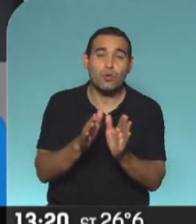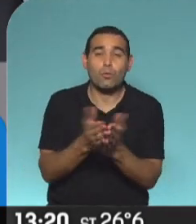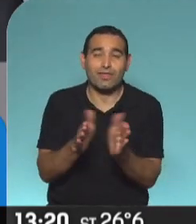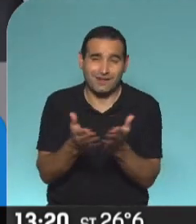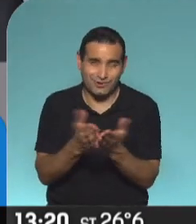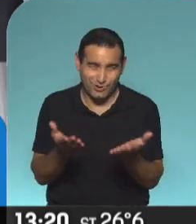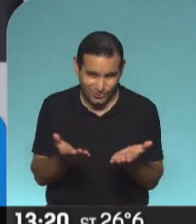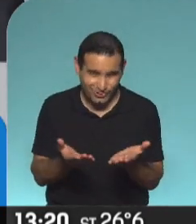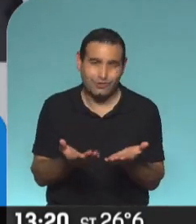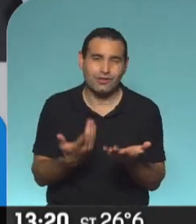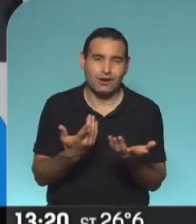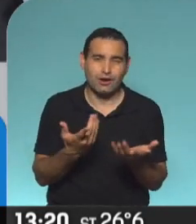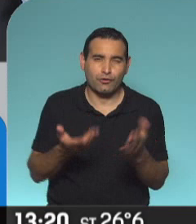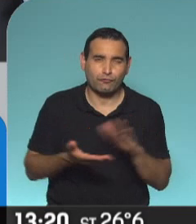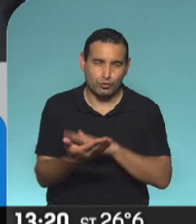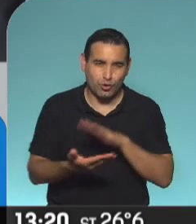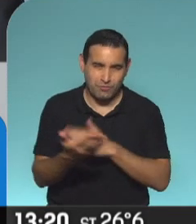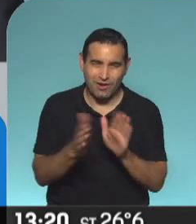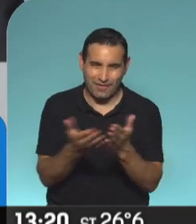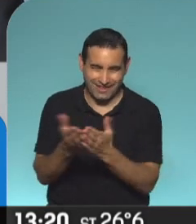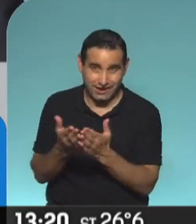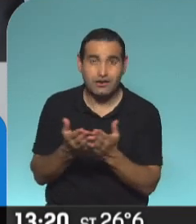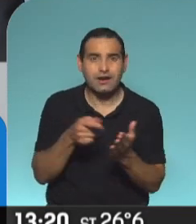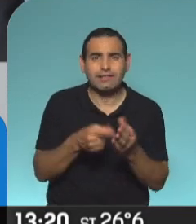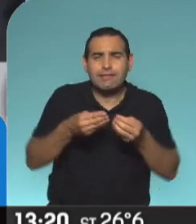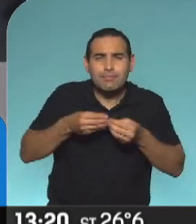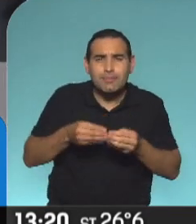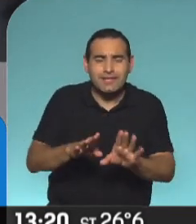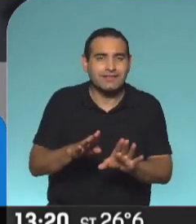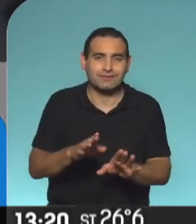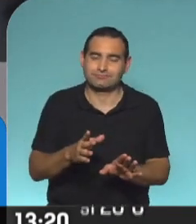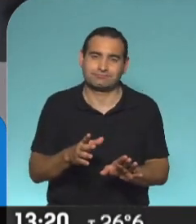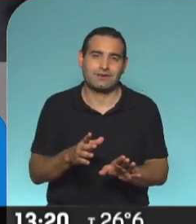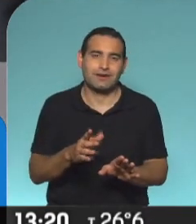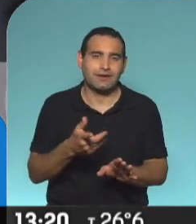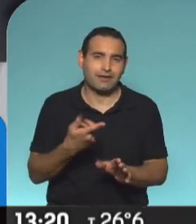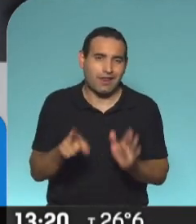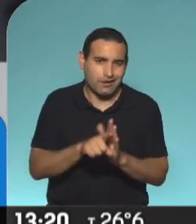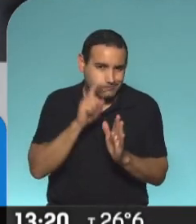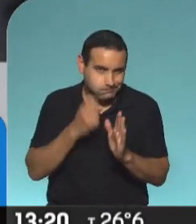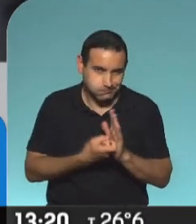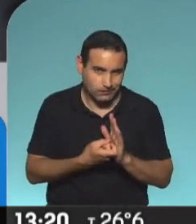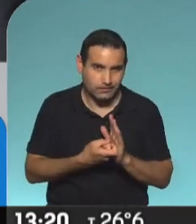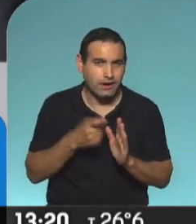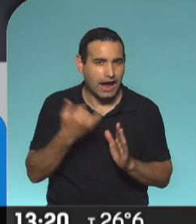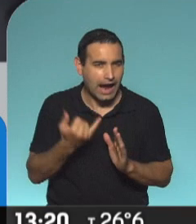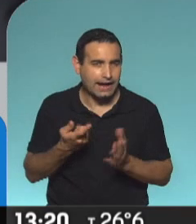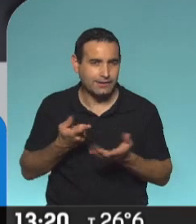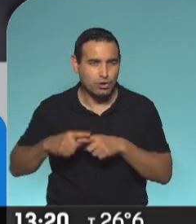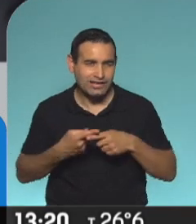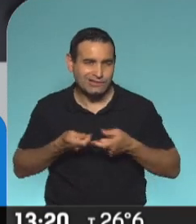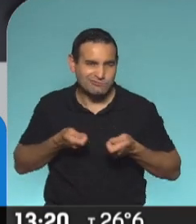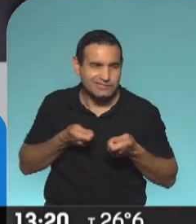de los cuadernos o de las fotocopias de los cuadernos, que ese origen era absolutamente viciado, era un origen ilegal, que se estaban ejerciendo